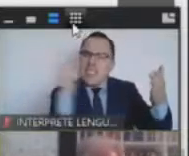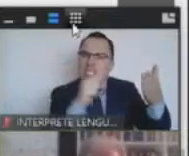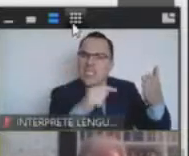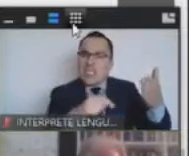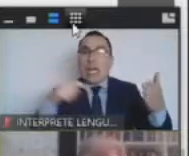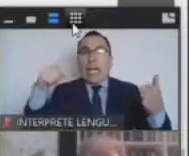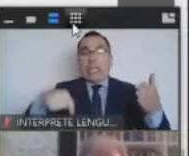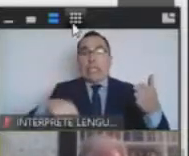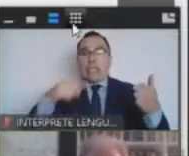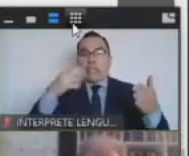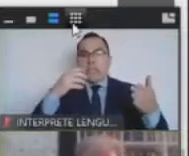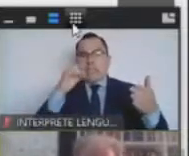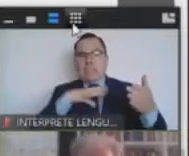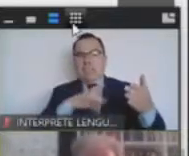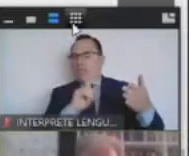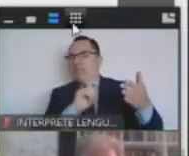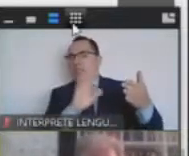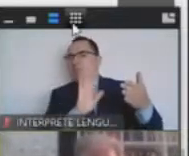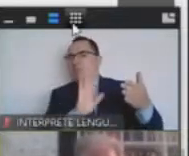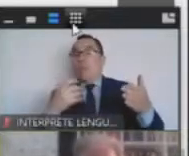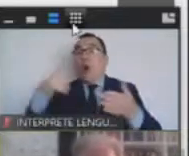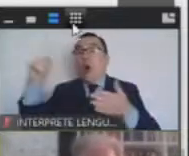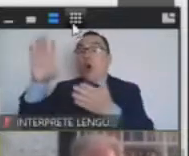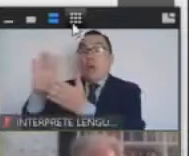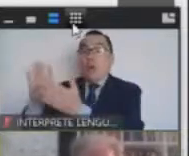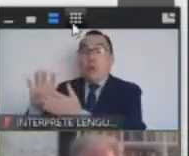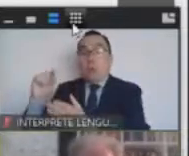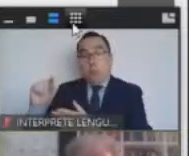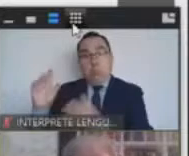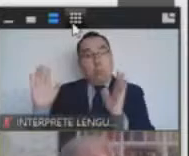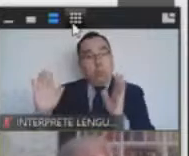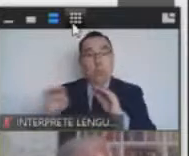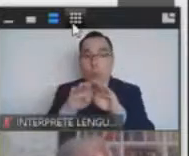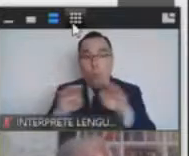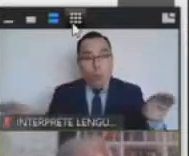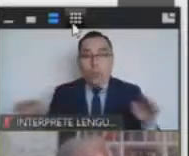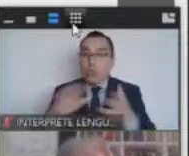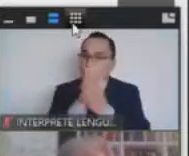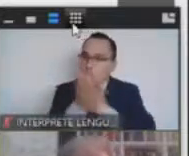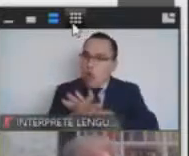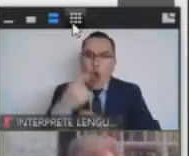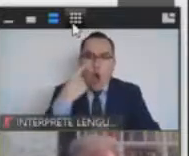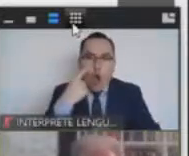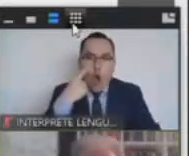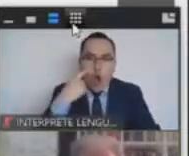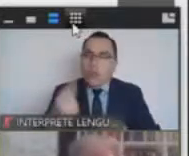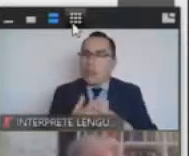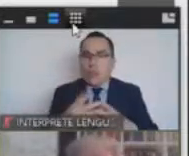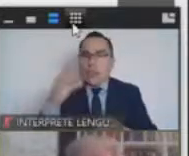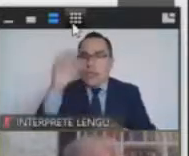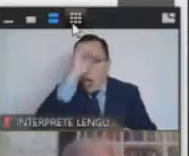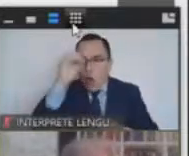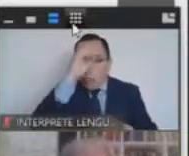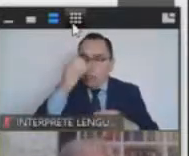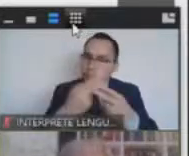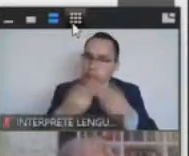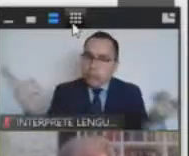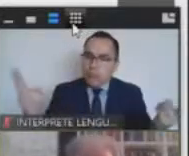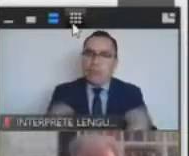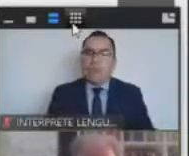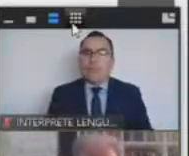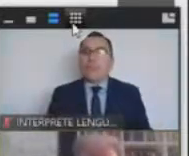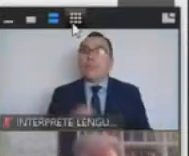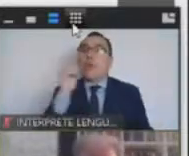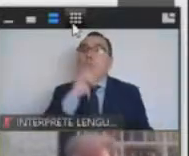pero yo creo que es bueno saber quiénes lo son y que esto también sea conocido por la opinión. Vamos entonces al último